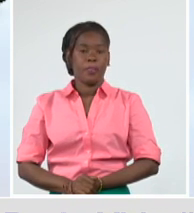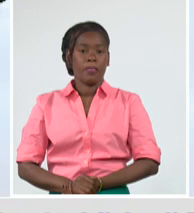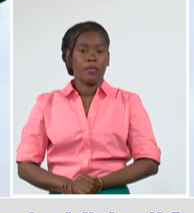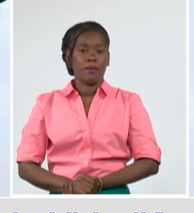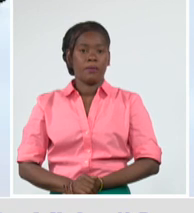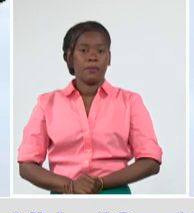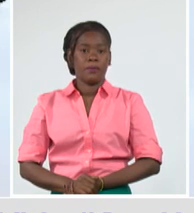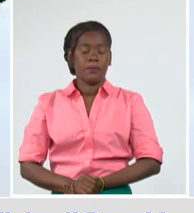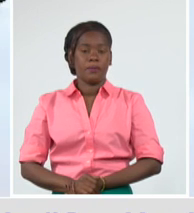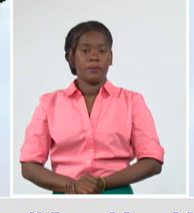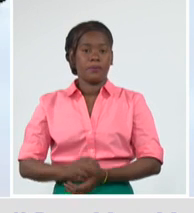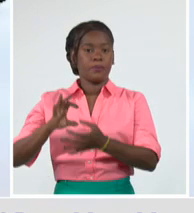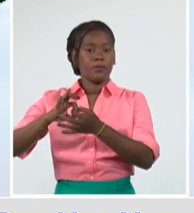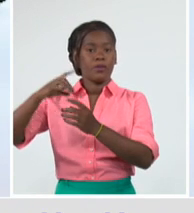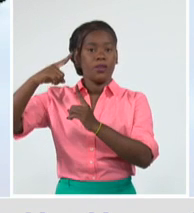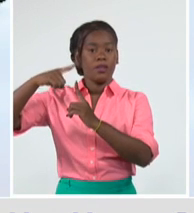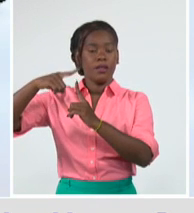Guantánamo,